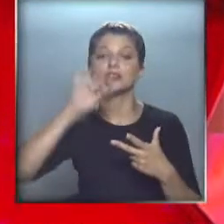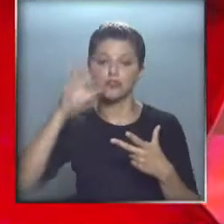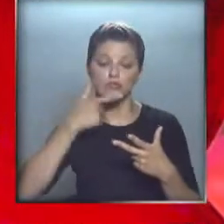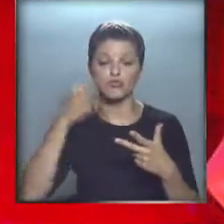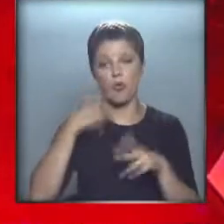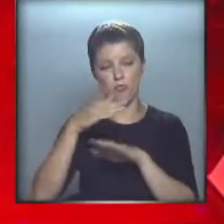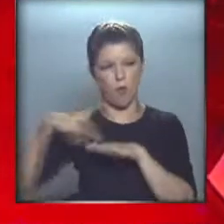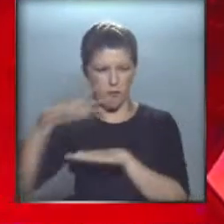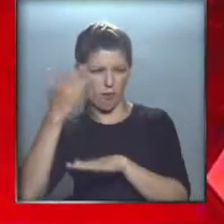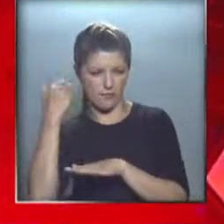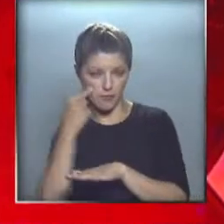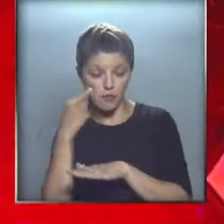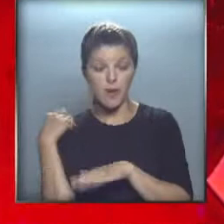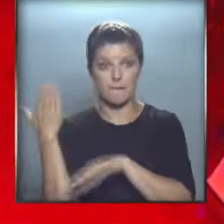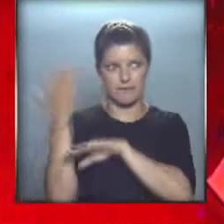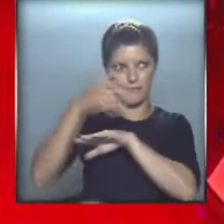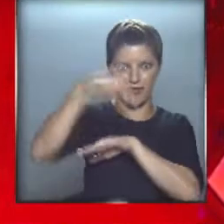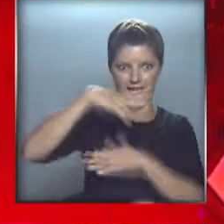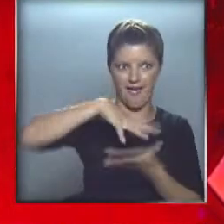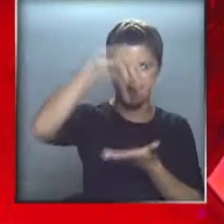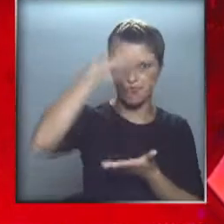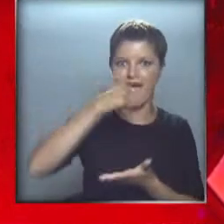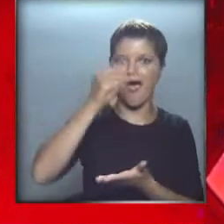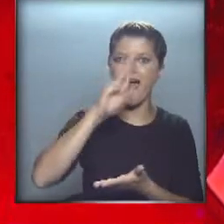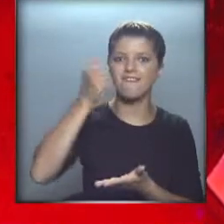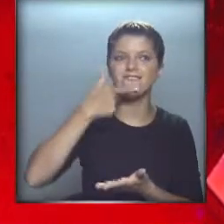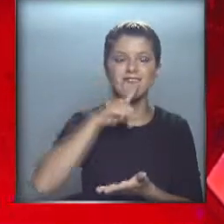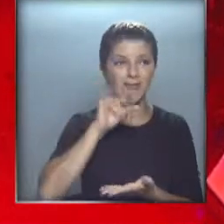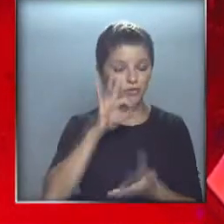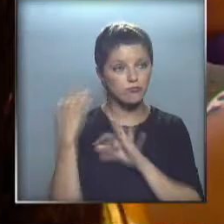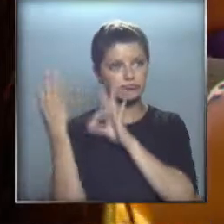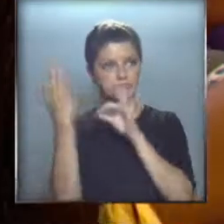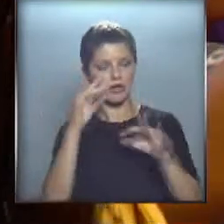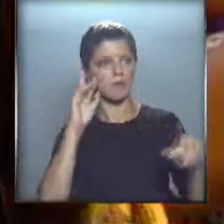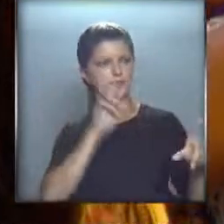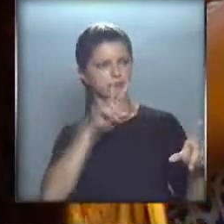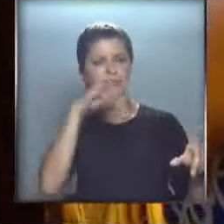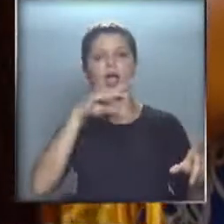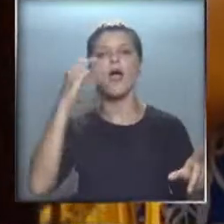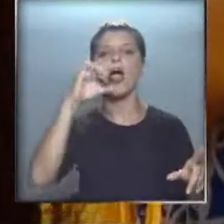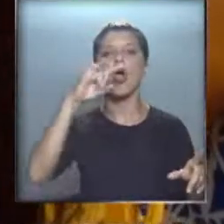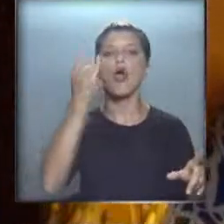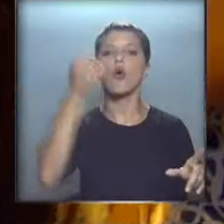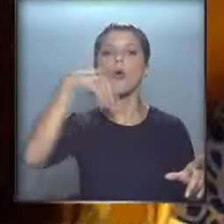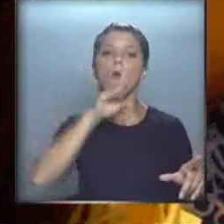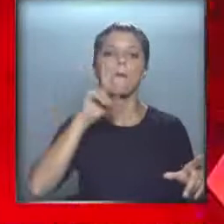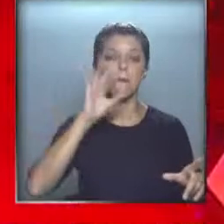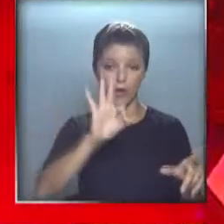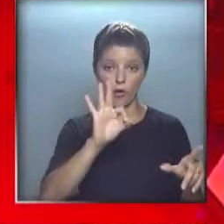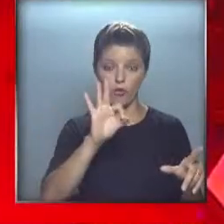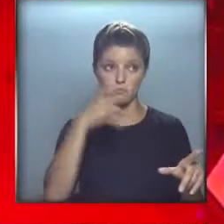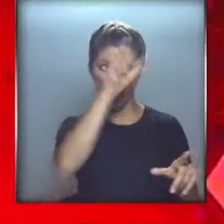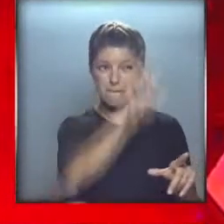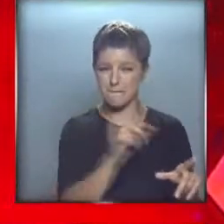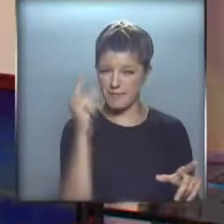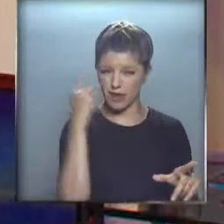todo algo extraño para muchos. Sí. Y llegamos a las escaleras y estaba cumbio, ¿sí? Pelo de un costadito amarillo